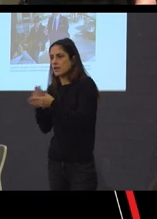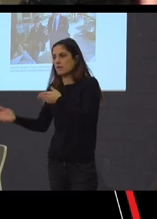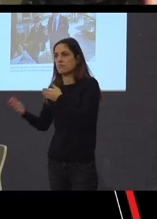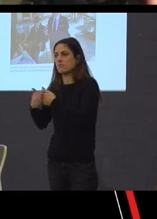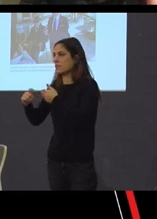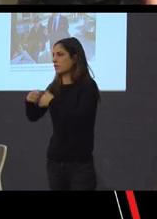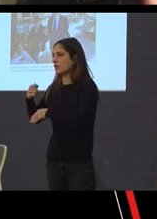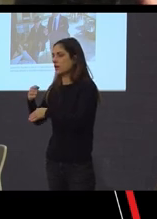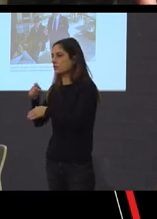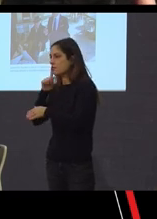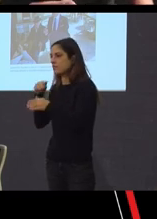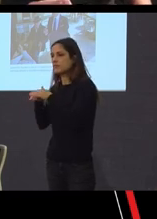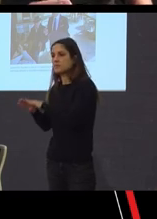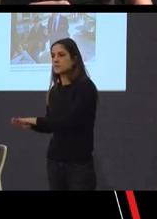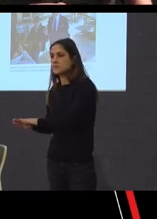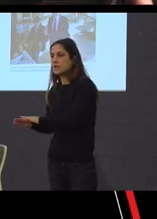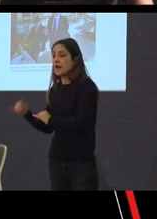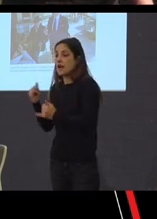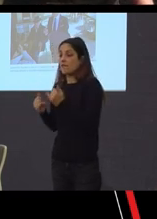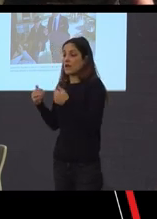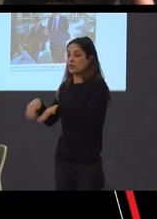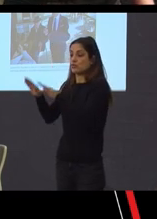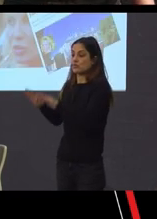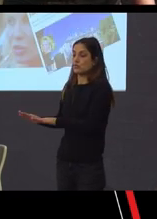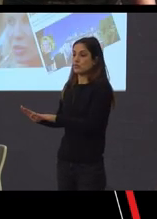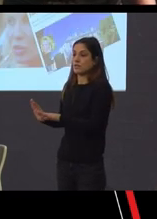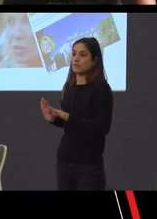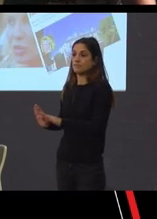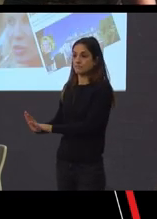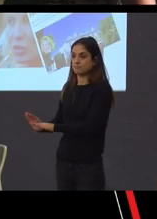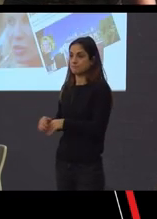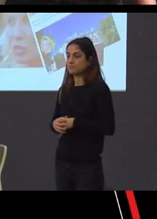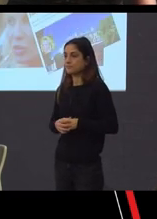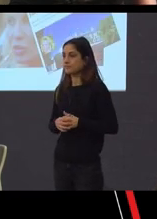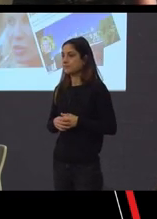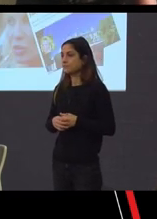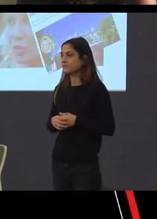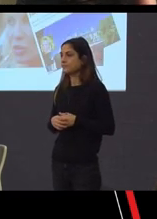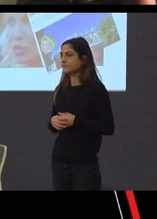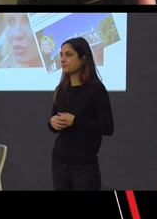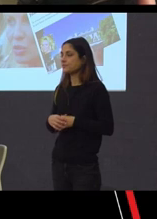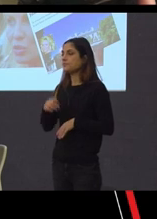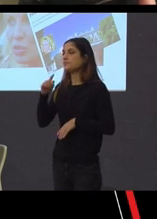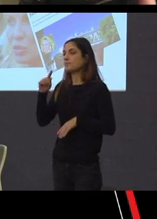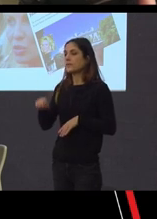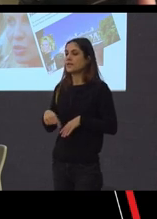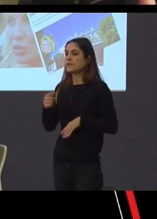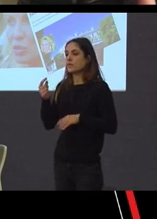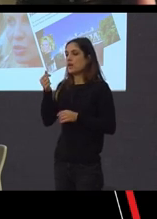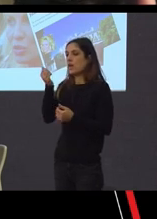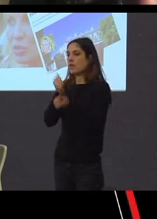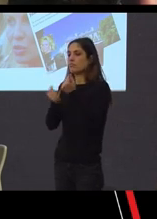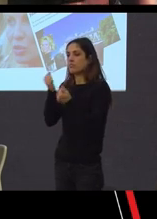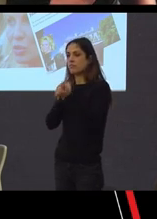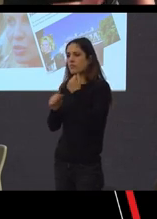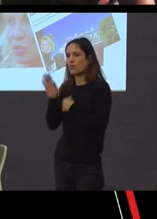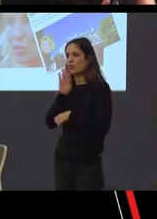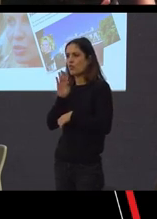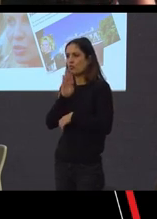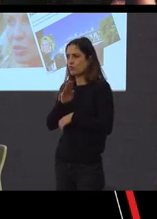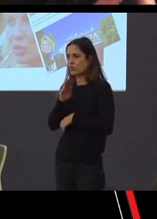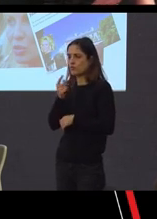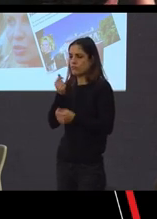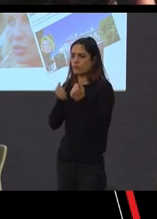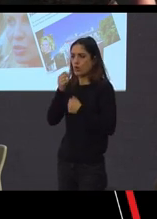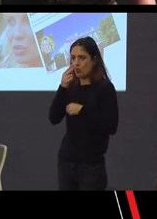carácter retroactivo e aí quedou a cousa. Pois temos malversación de fondos públicos,